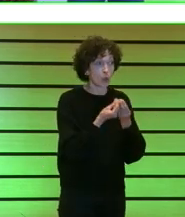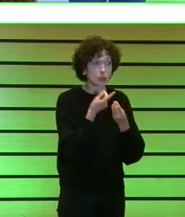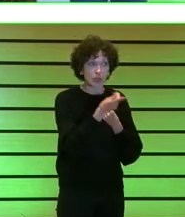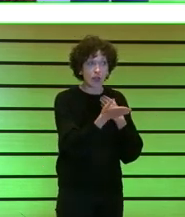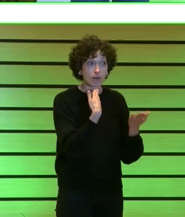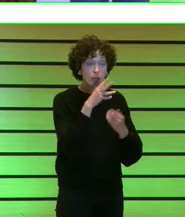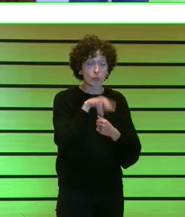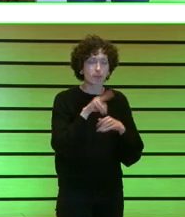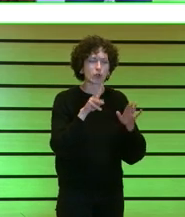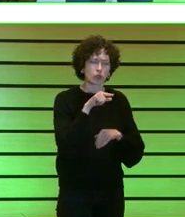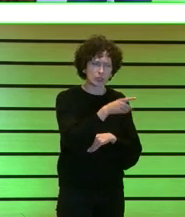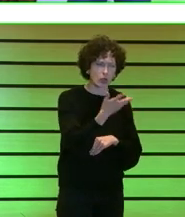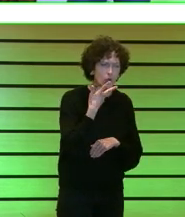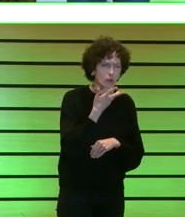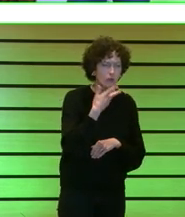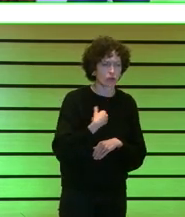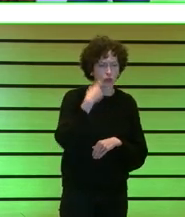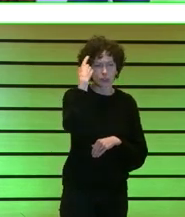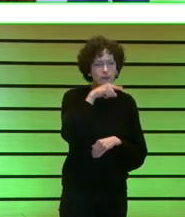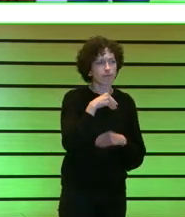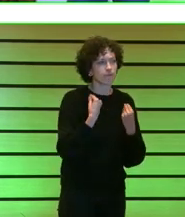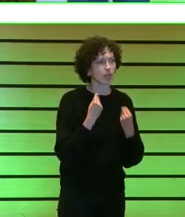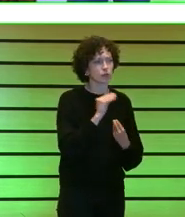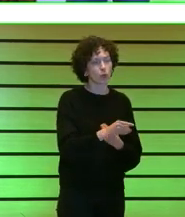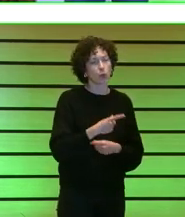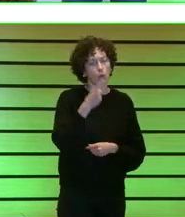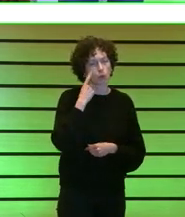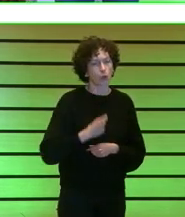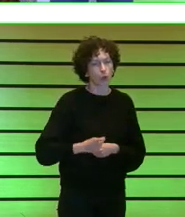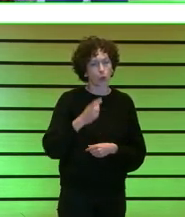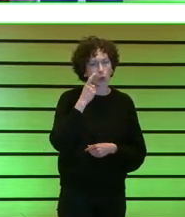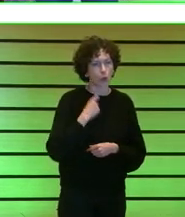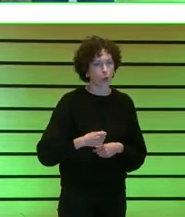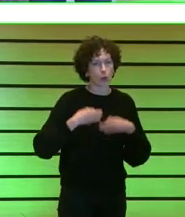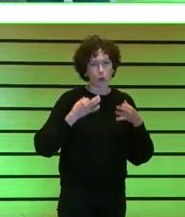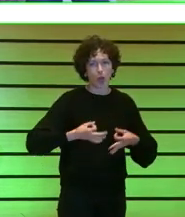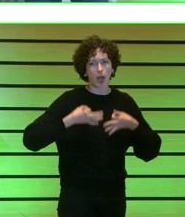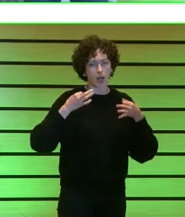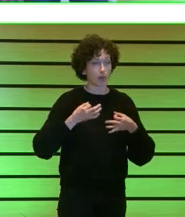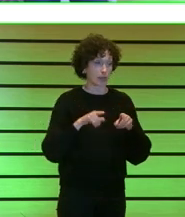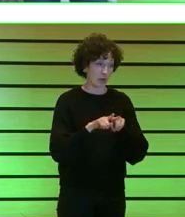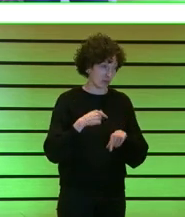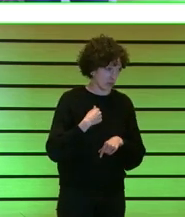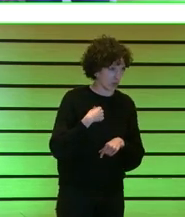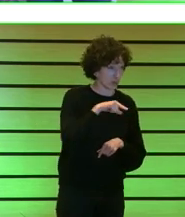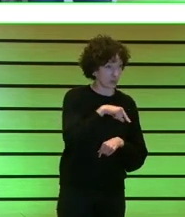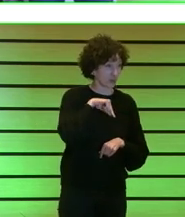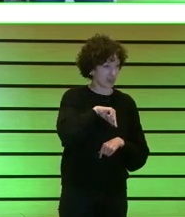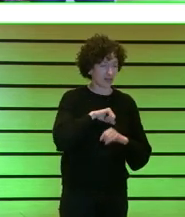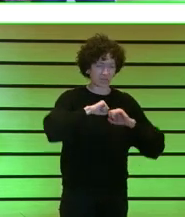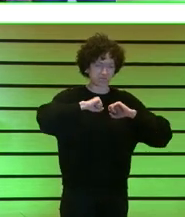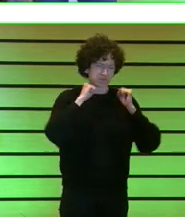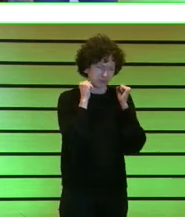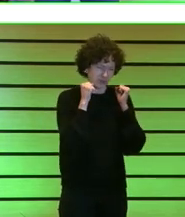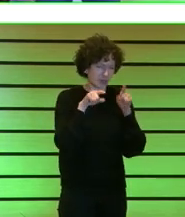pero te conozco sé que tu vida es rutina como la mía sé que te sientes atrapada como Atrapado como me siento